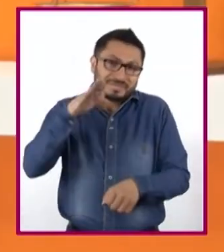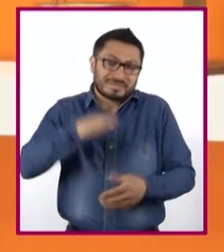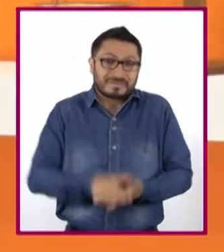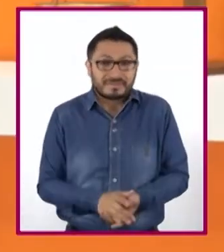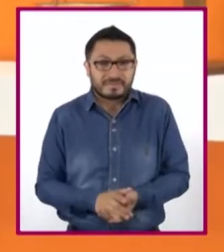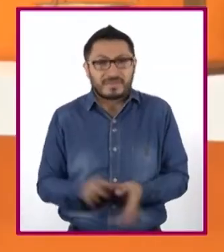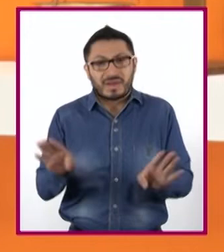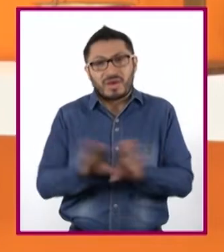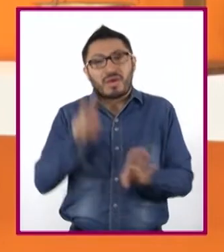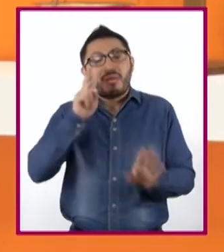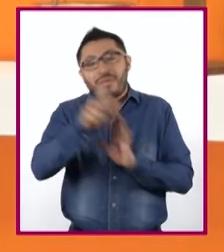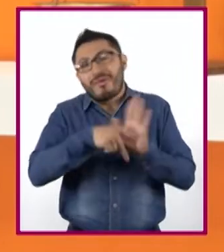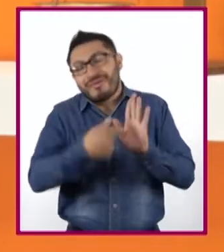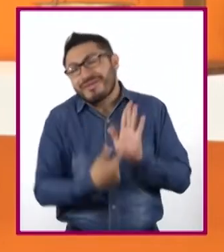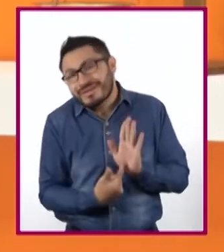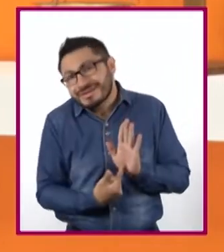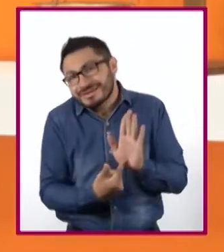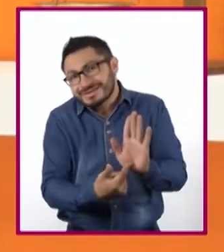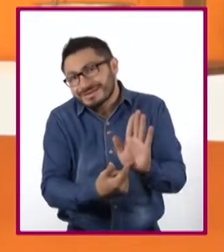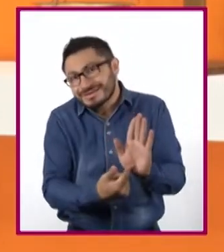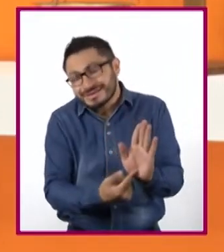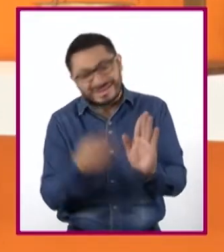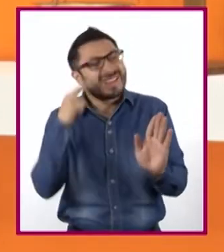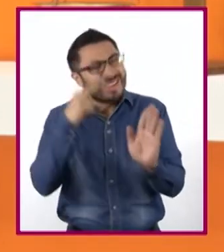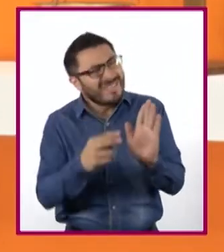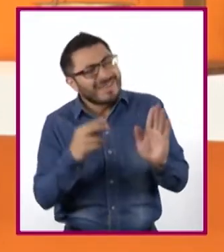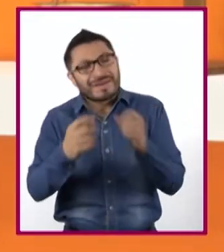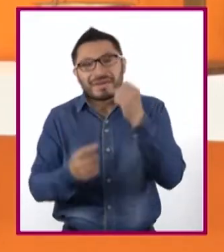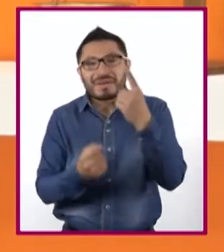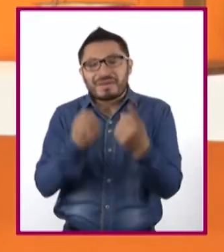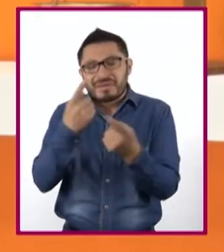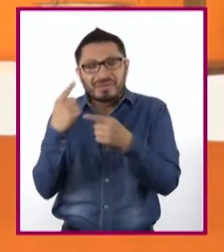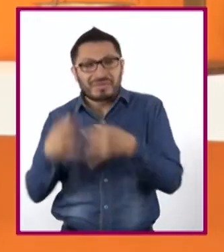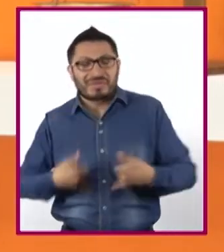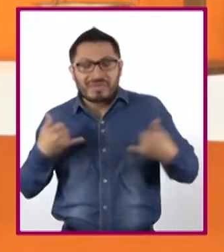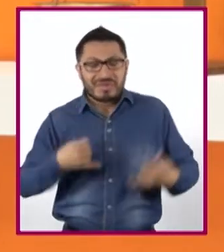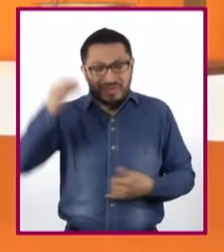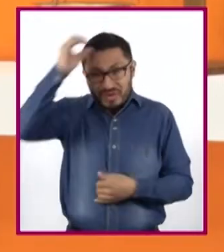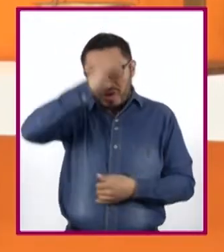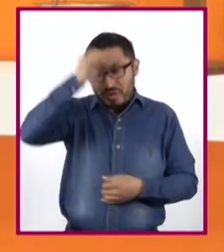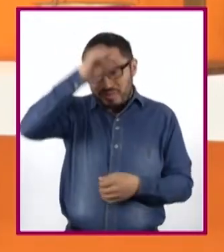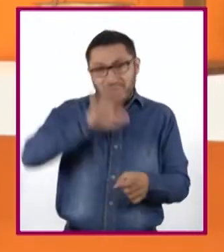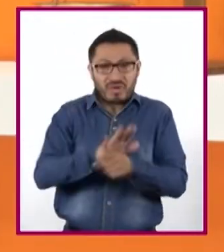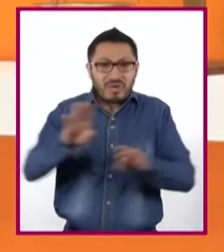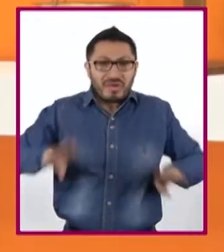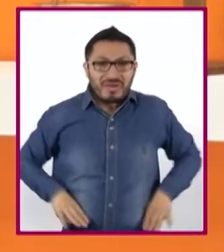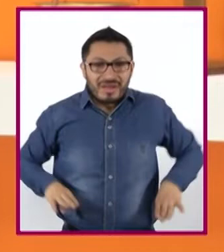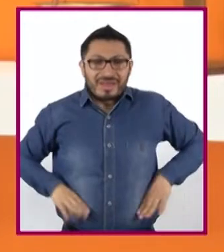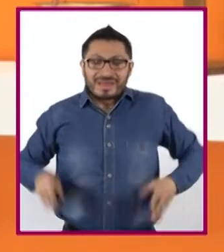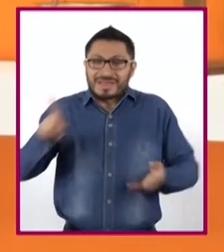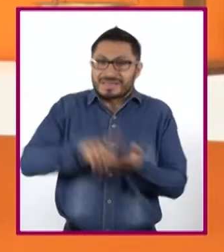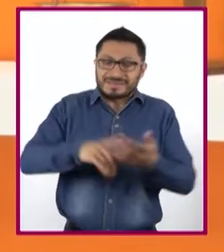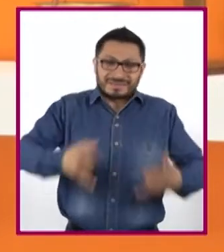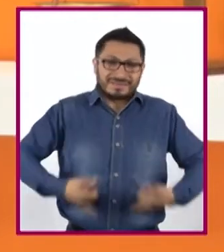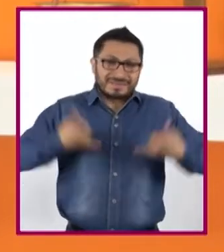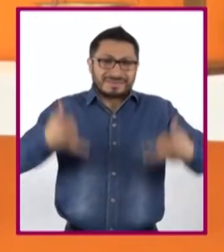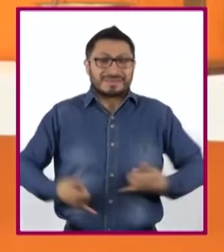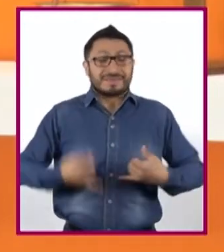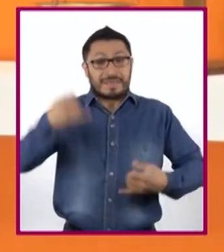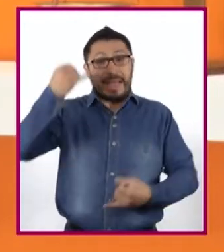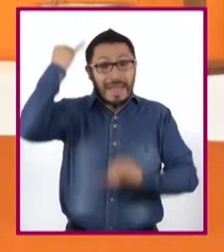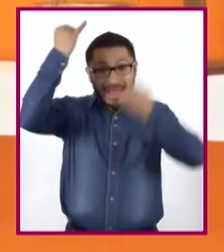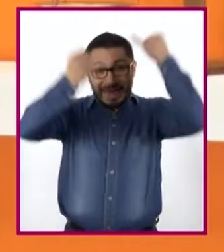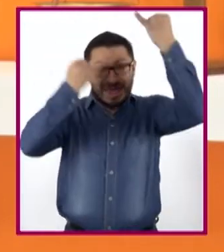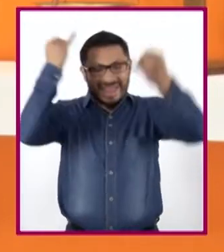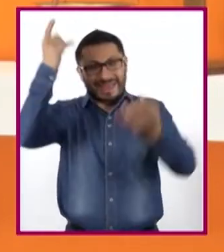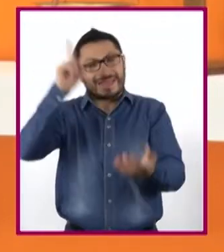pareció el video? En él se puede ver la opinión de algunas y algunos jóvenes sobre las características de la adolescencia. Entre las ideas centrales